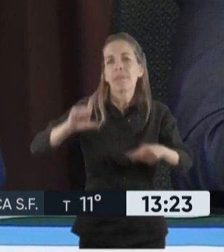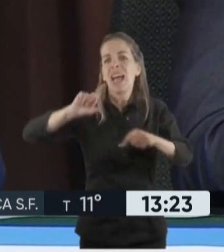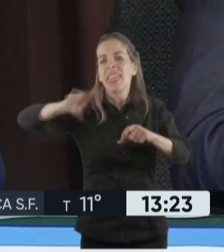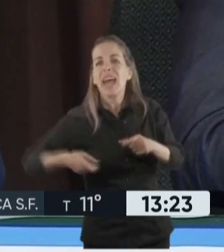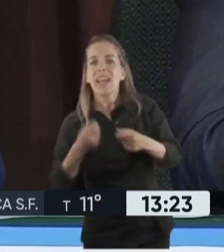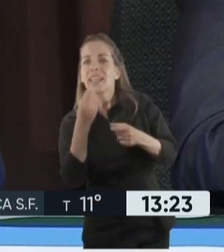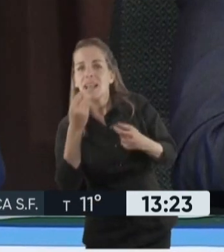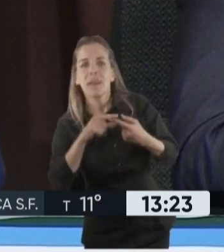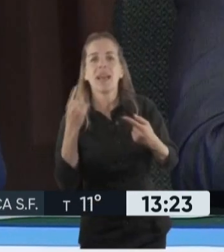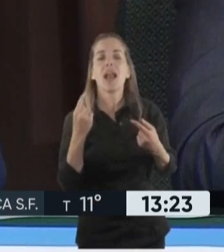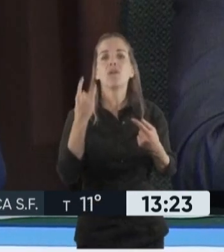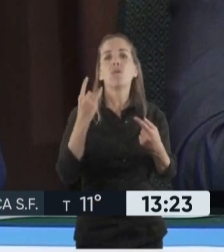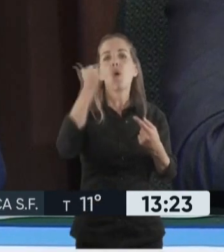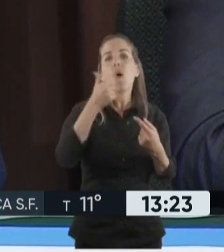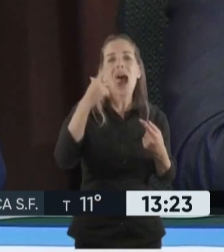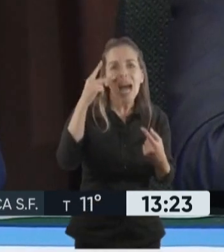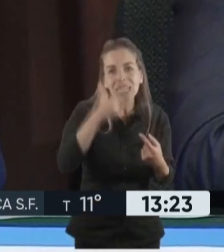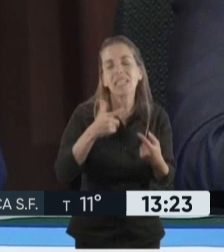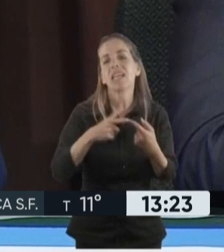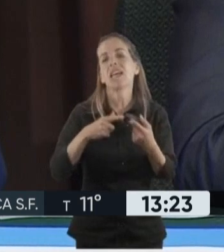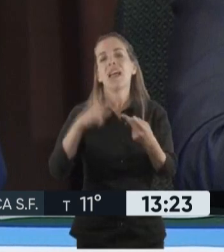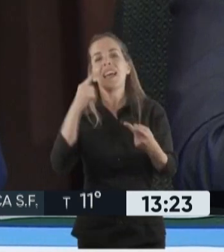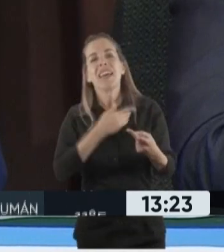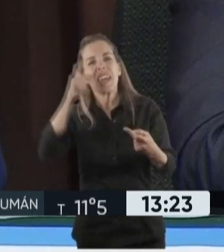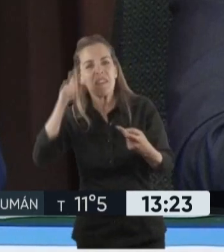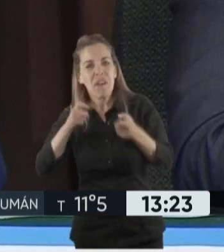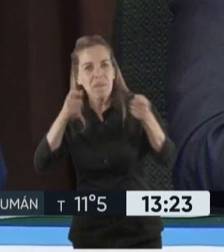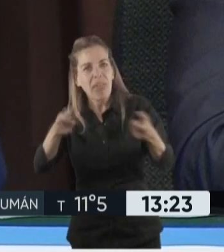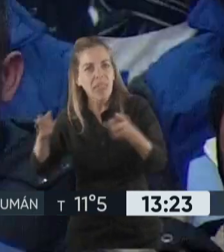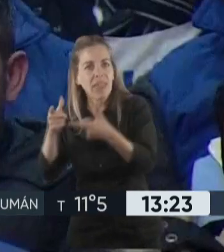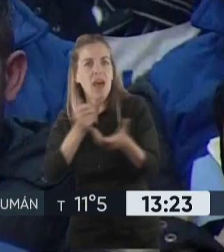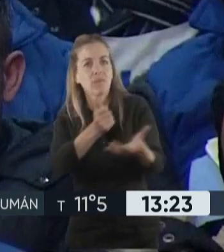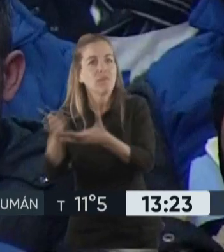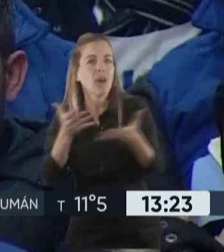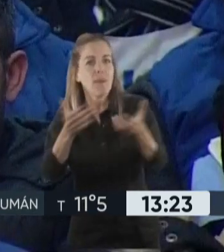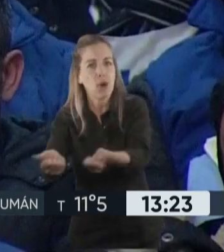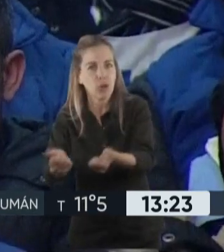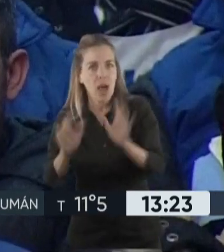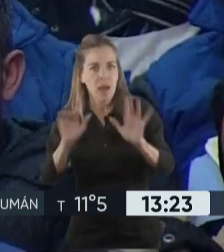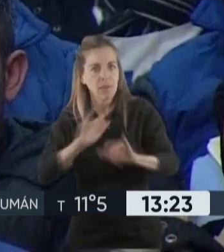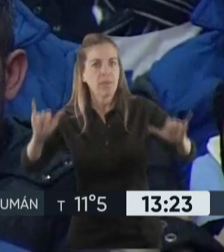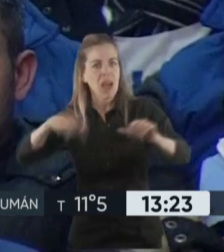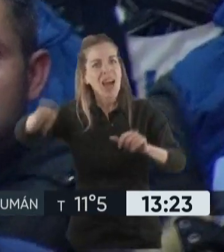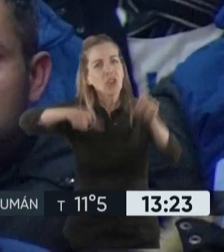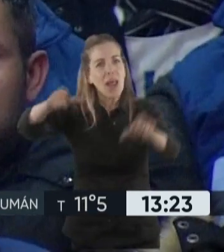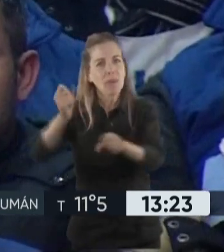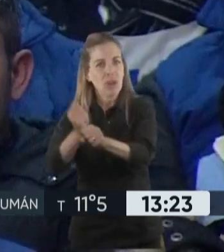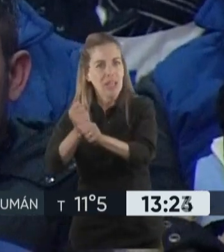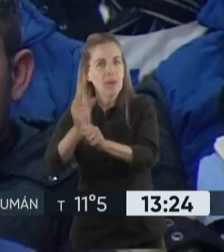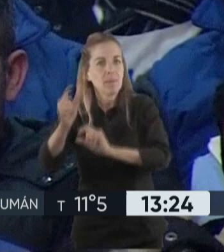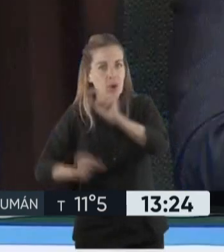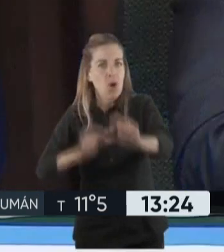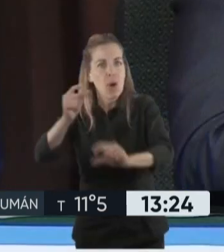alimentar, la UH, el IFE. Y le dijimos a los trabajadores, vamos a empezar a mejorar el salario. Y